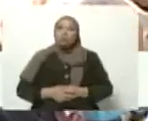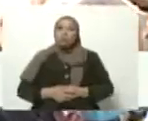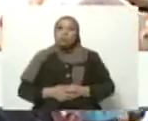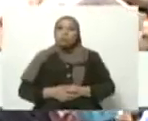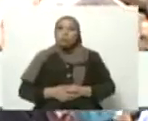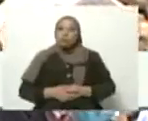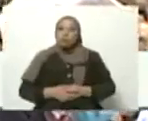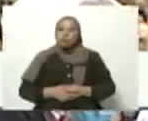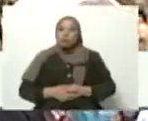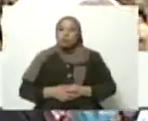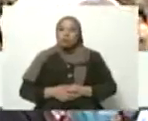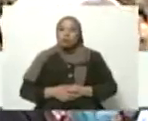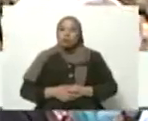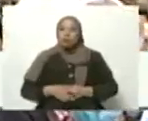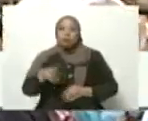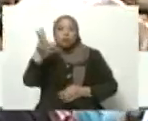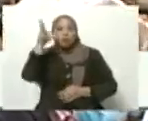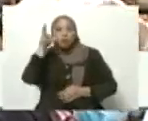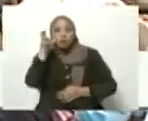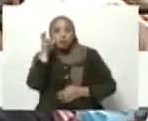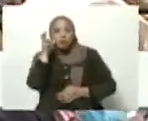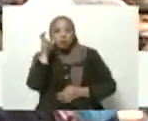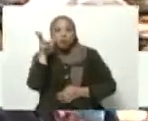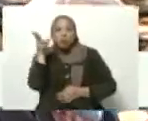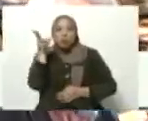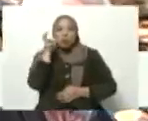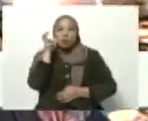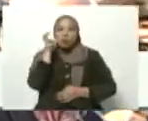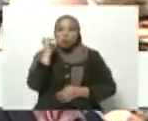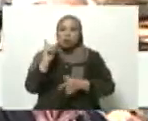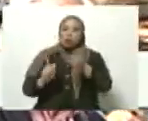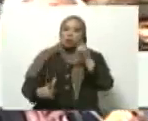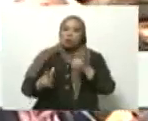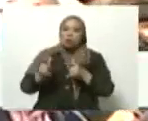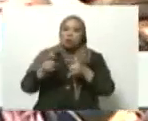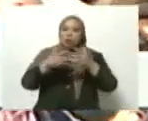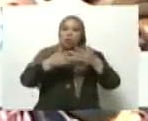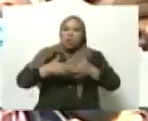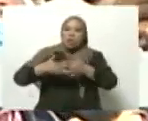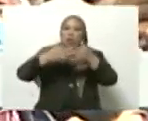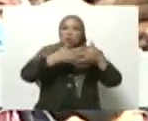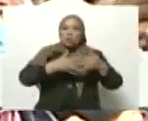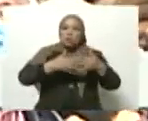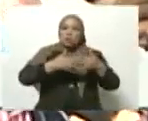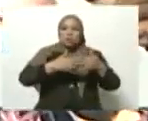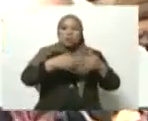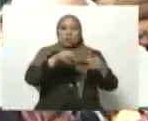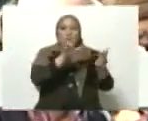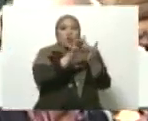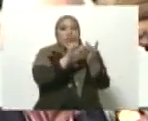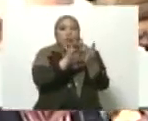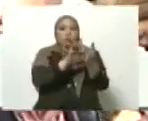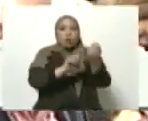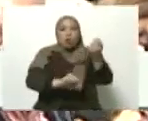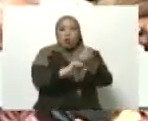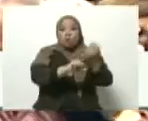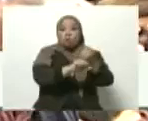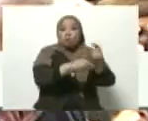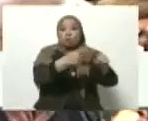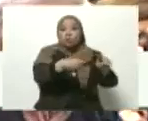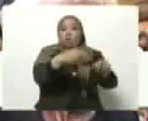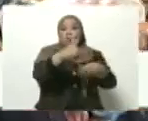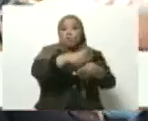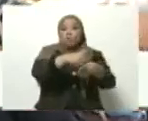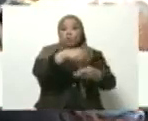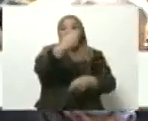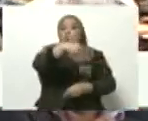Trump tiene hoy, Biden tiene el más bajo nivel de popularidad en Estados Unidos? Es bien seguro que los republicanos ganen las elecciones de noviembre.